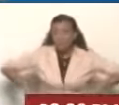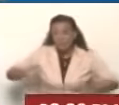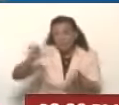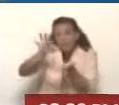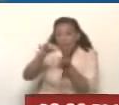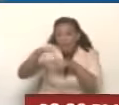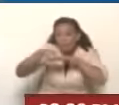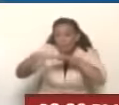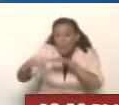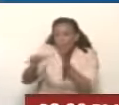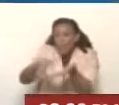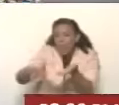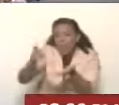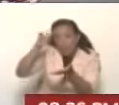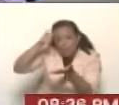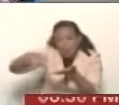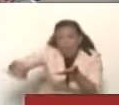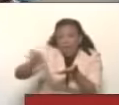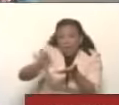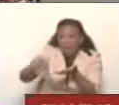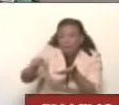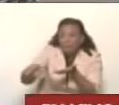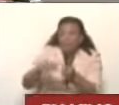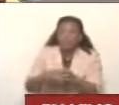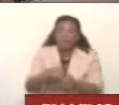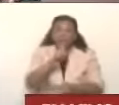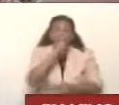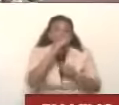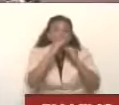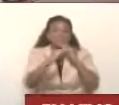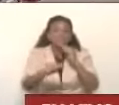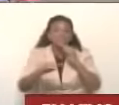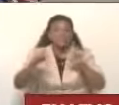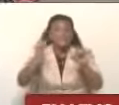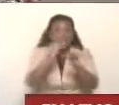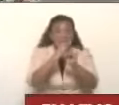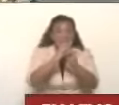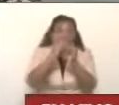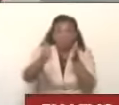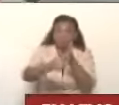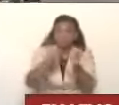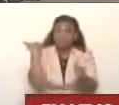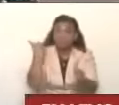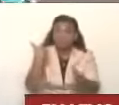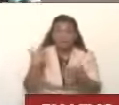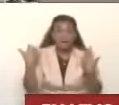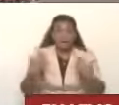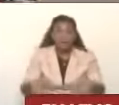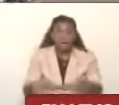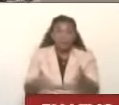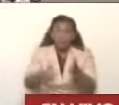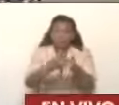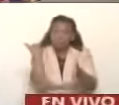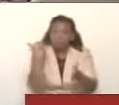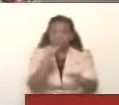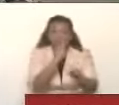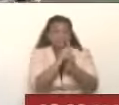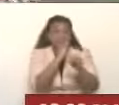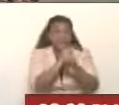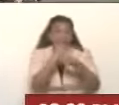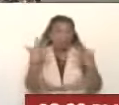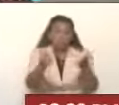Impresionante. La censuraron en las redes. Censurada está. Quedó censurada en las redes.